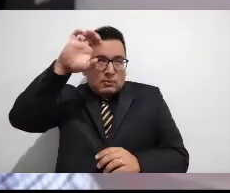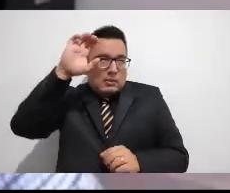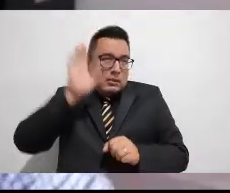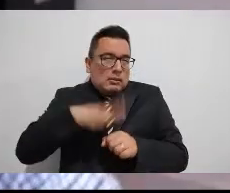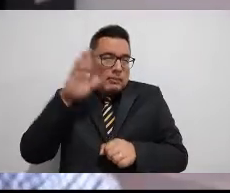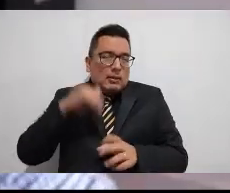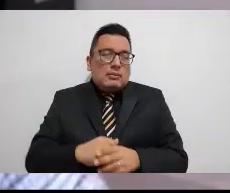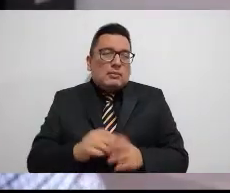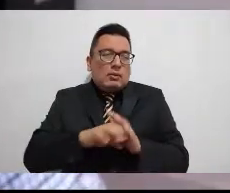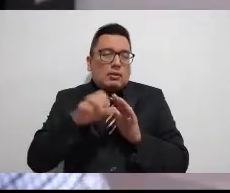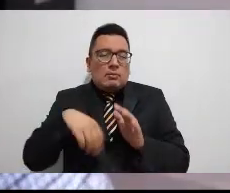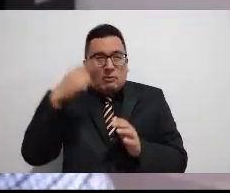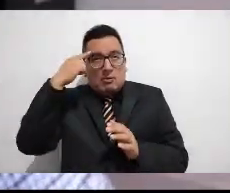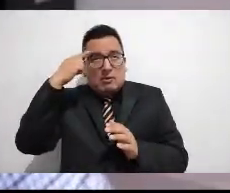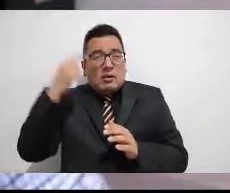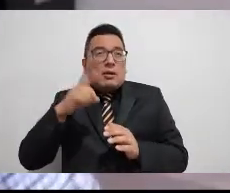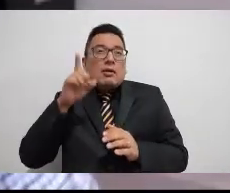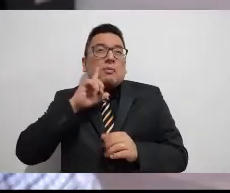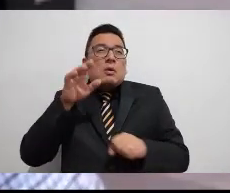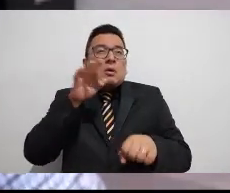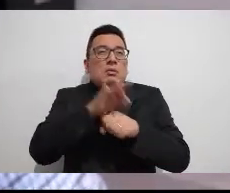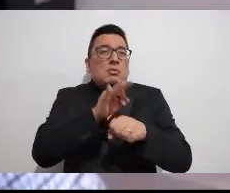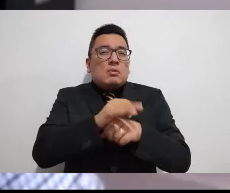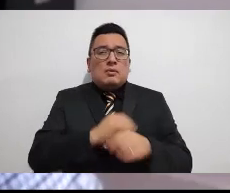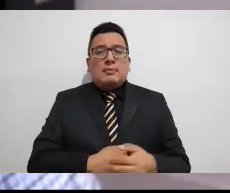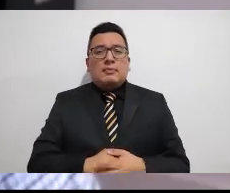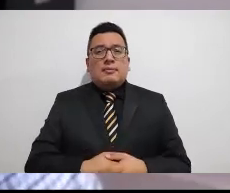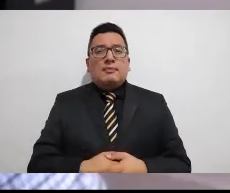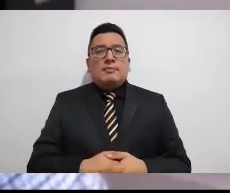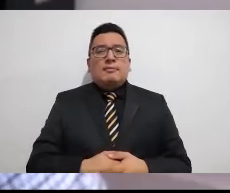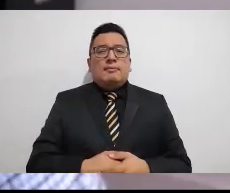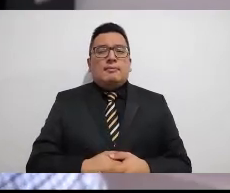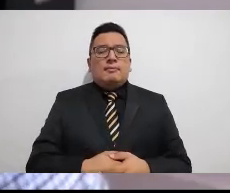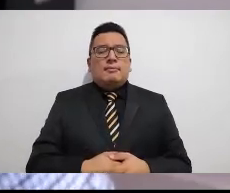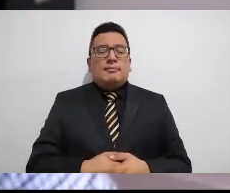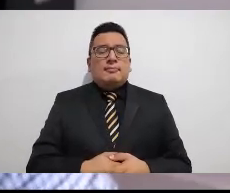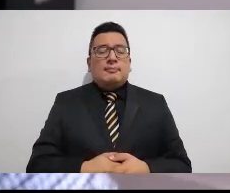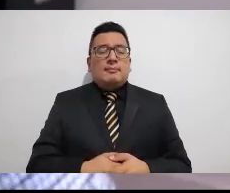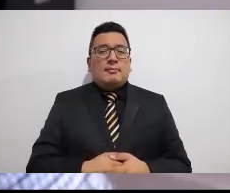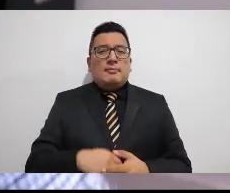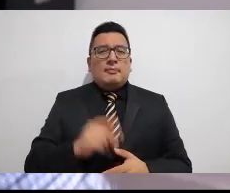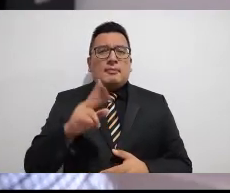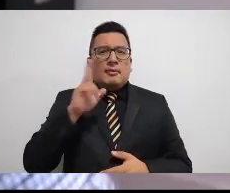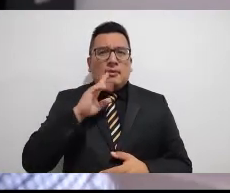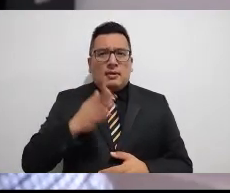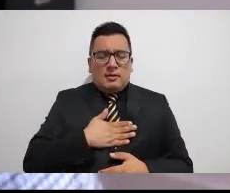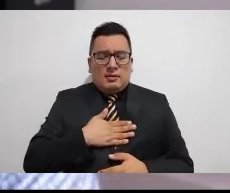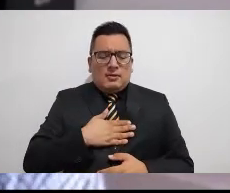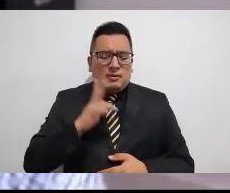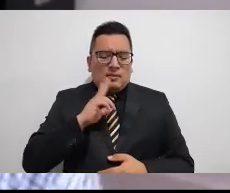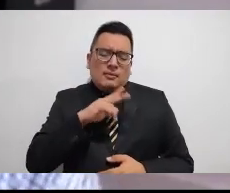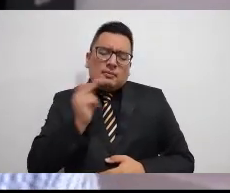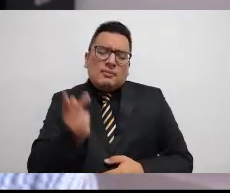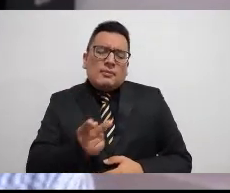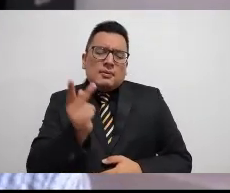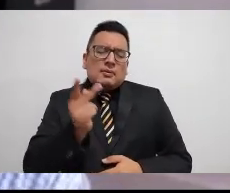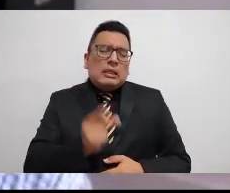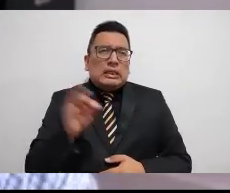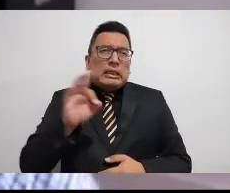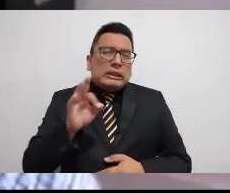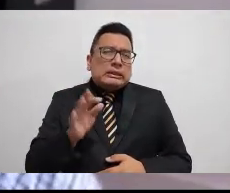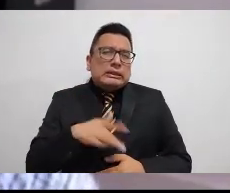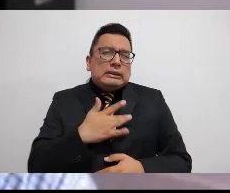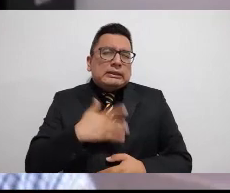tema de protección, por ejemplo, de mujeres, estudiaste ese tema. Y bueno, yo te quisiera preguntar en eso una pregunta que puede ser un